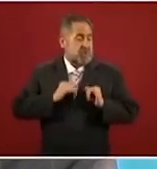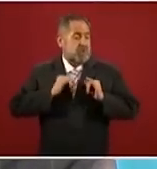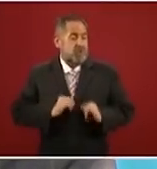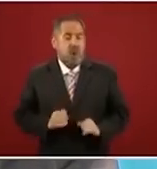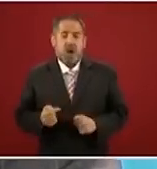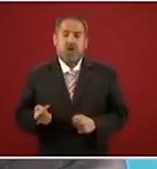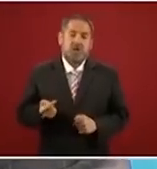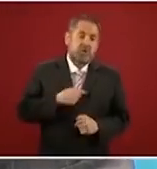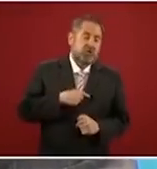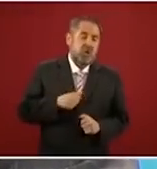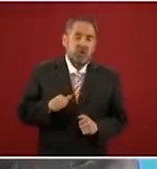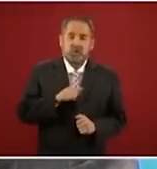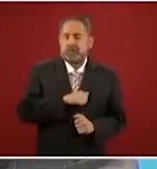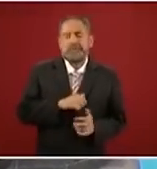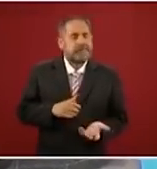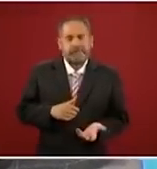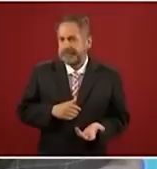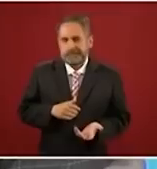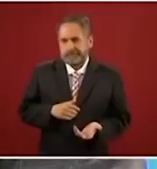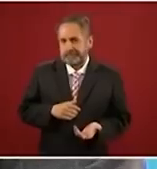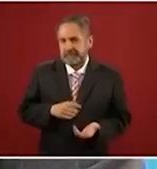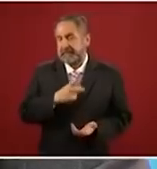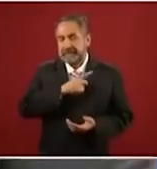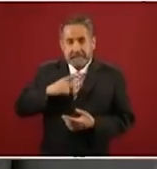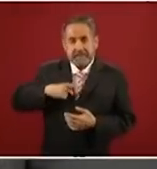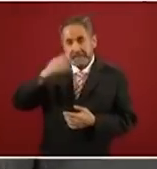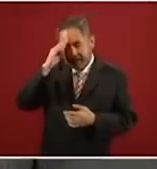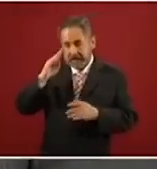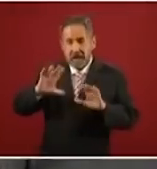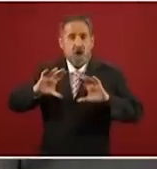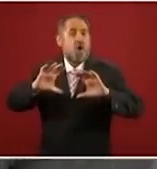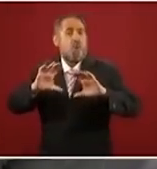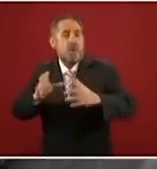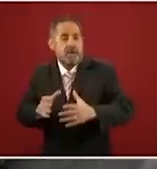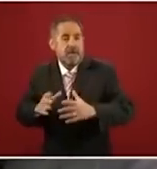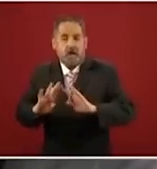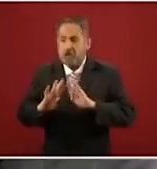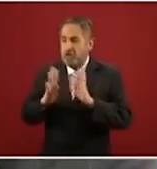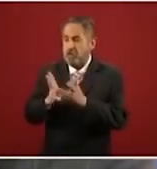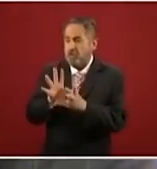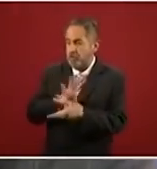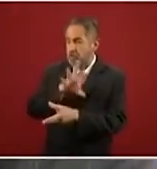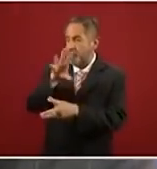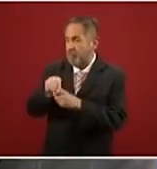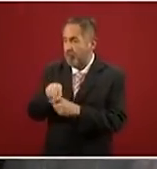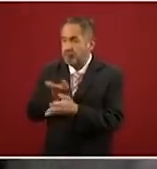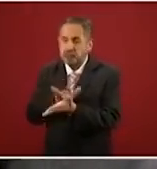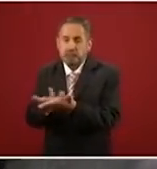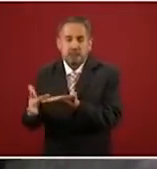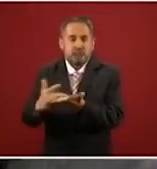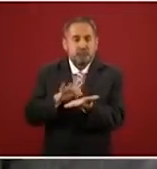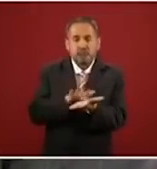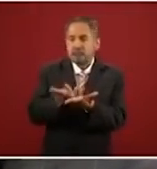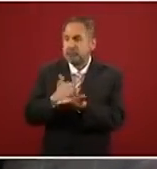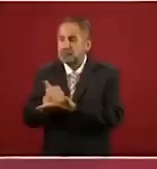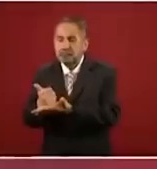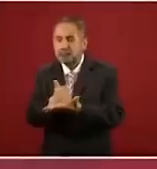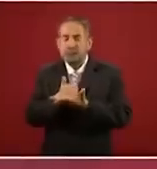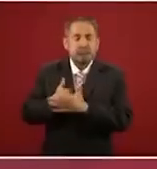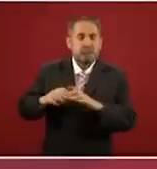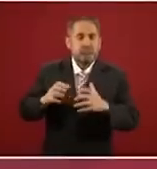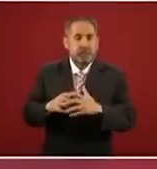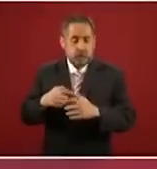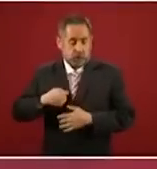pensar comunitaria en donde sepamos que somos parte de un colectivo y que no estamos solos y por